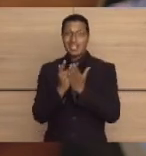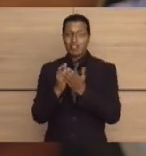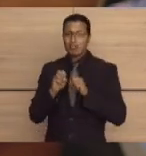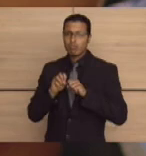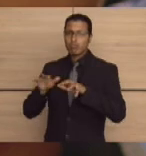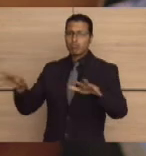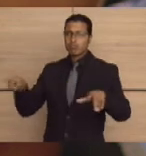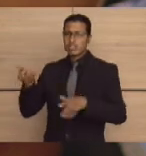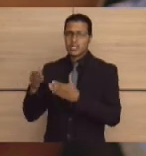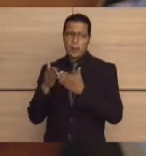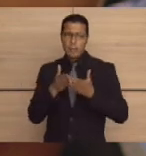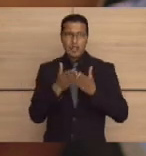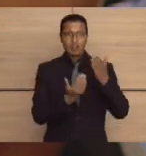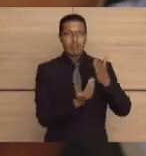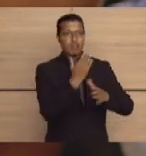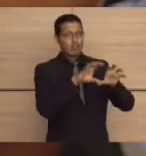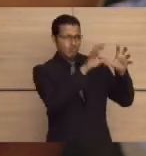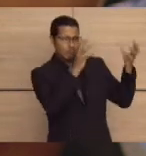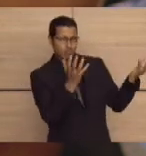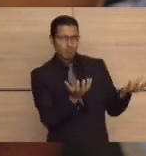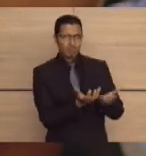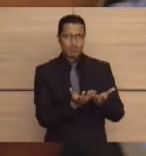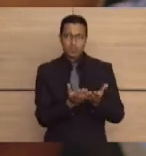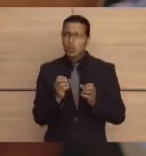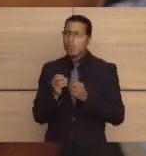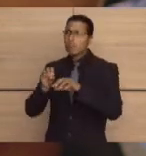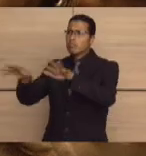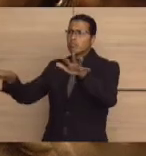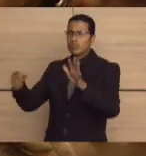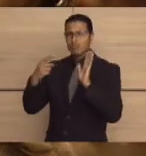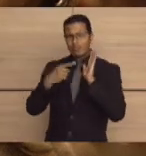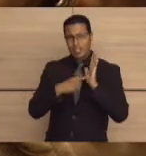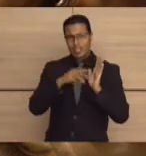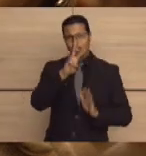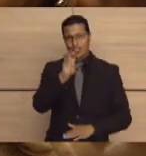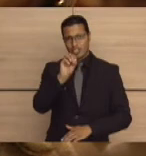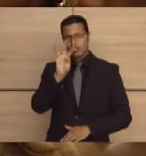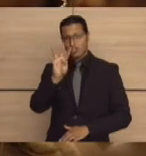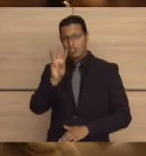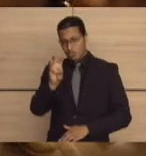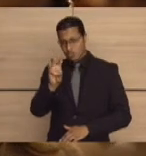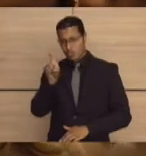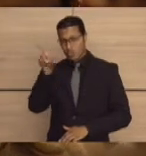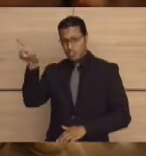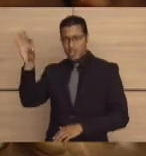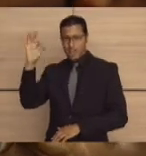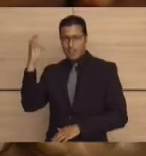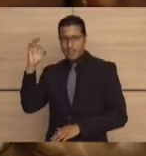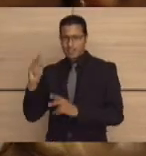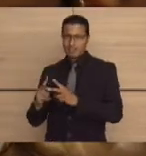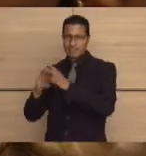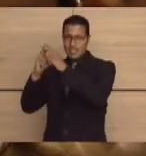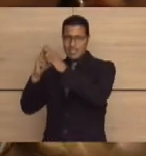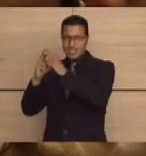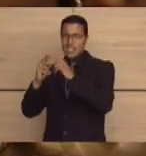regiones equinocciales del Nuevo Mundo en París en 1808 y en Londres en inglés en